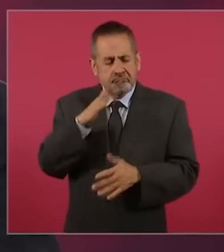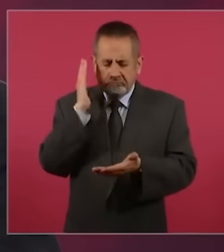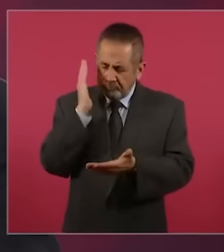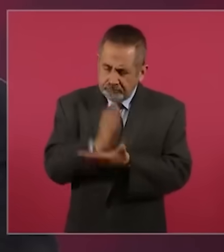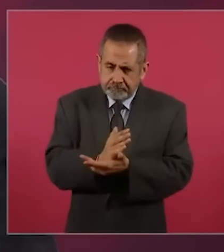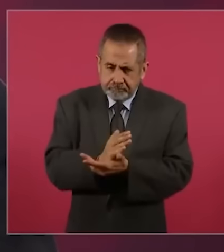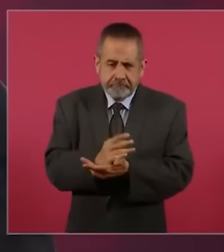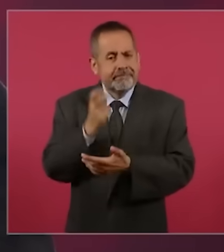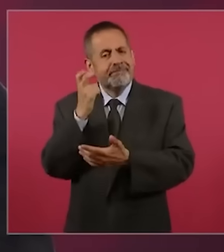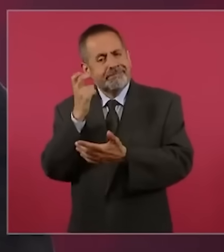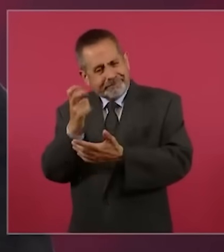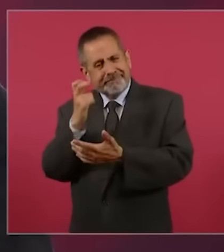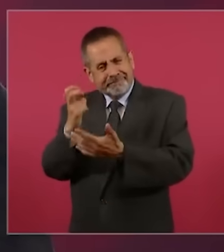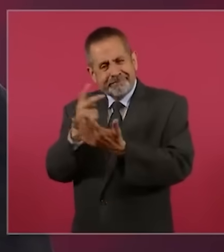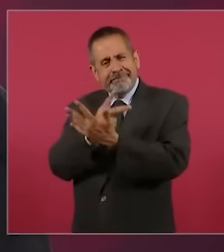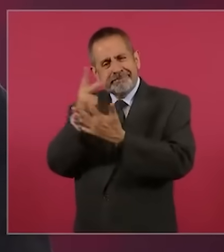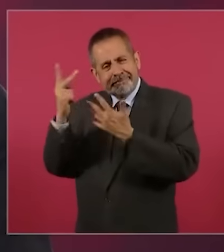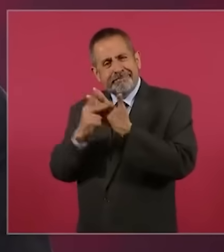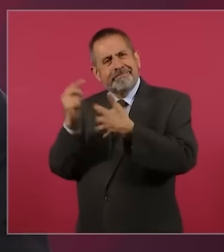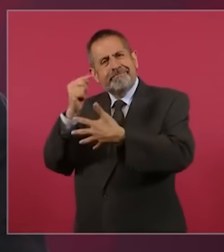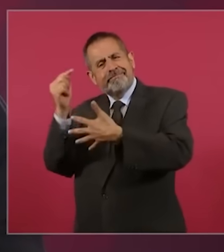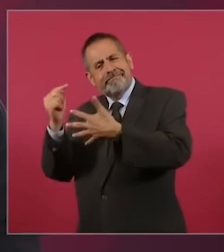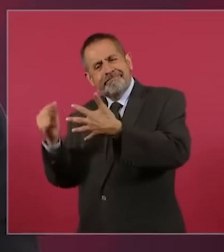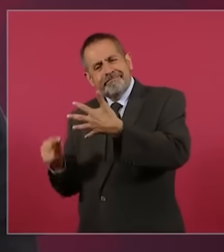Ese es el proyecto.